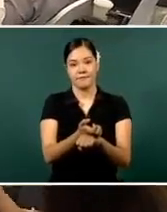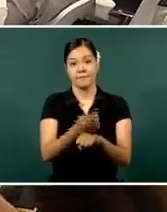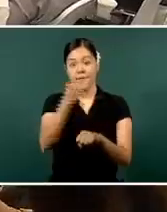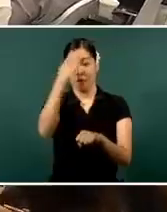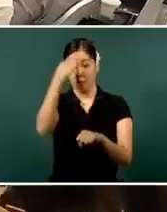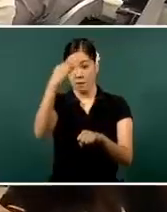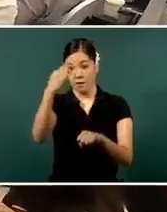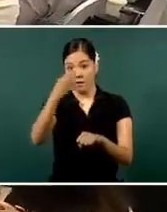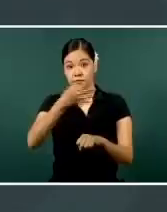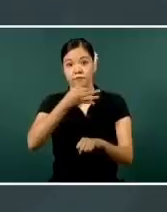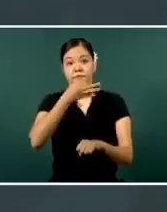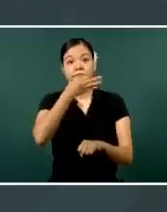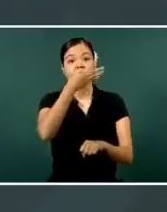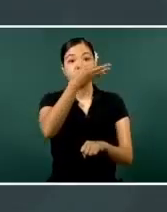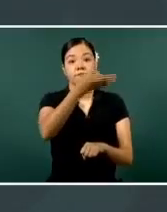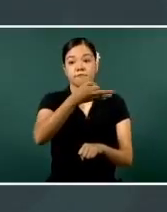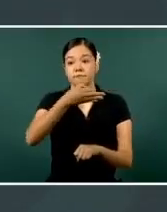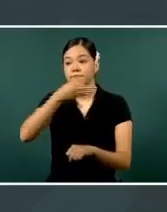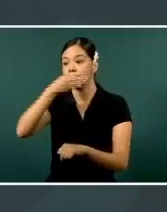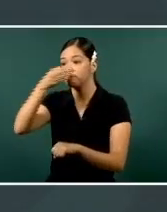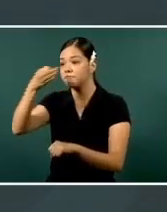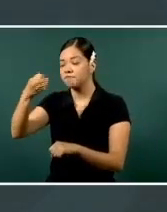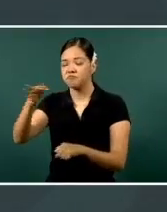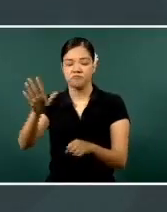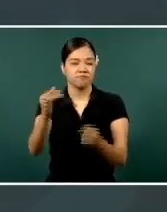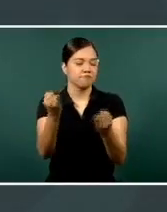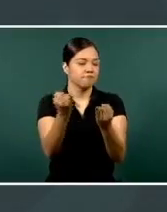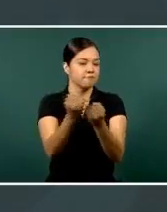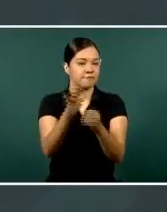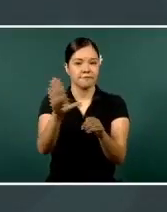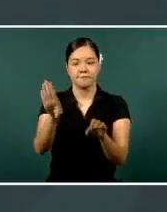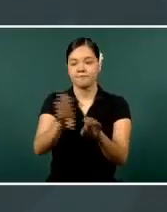informar, como siempre,